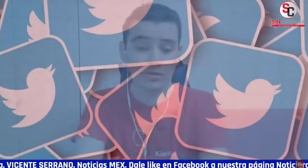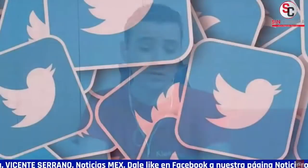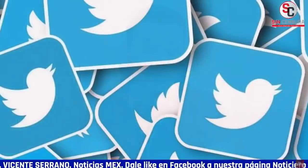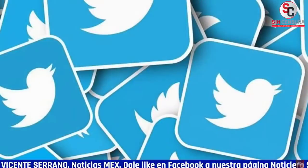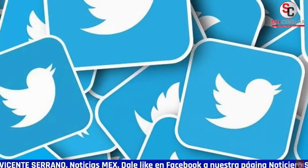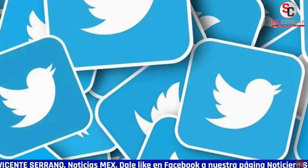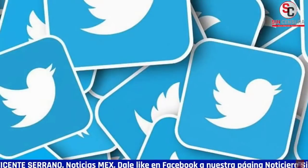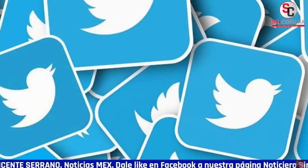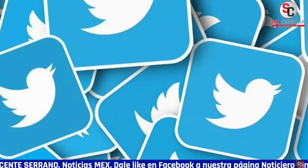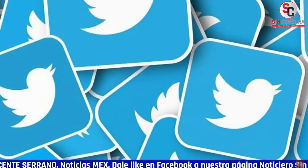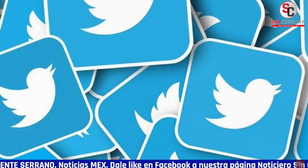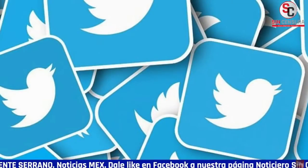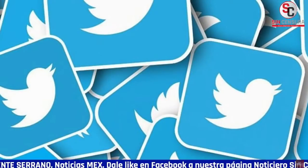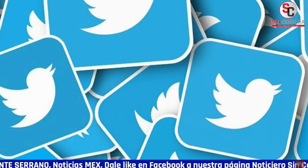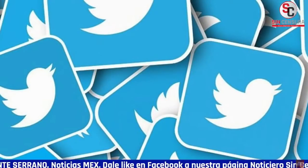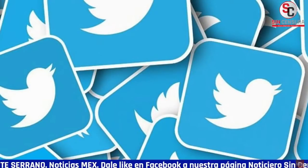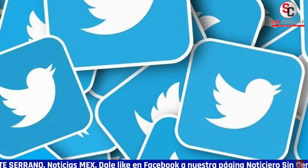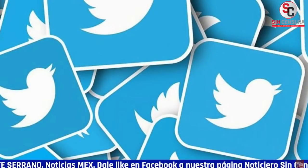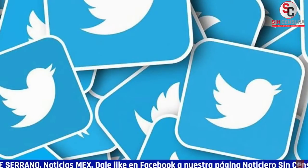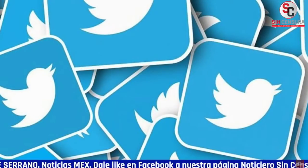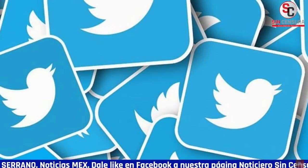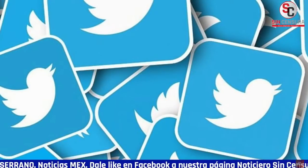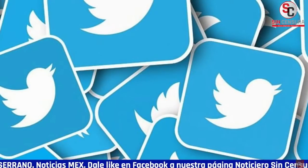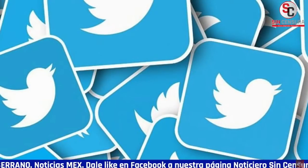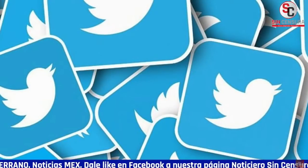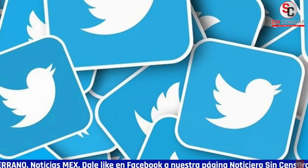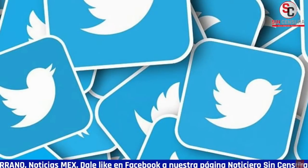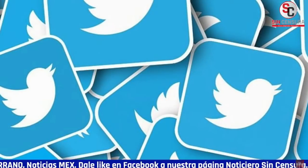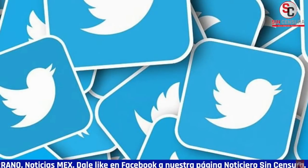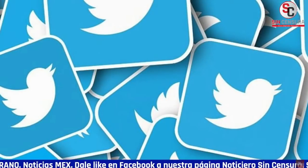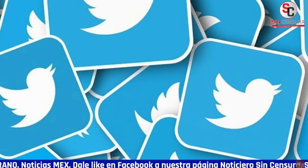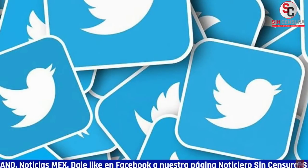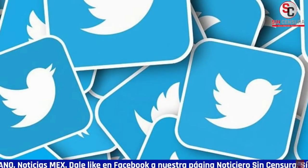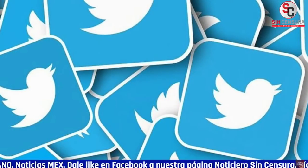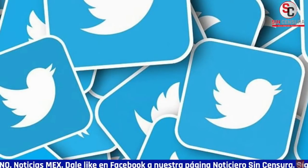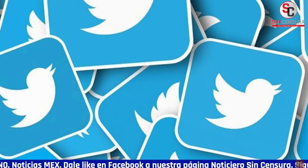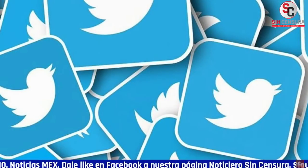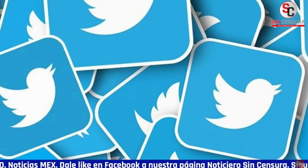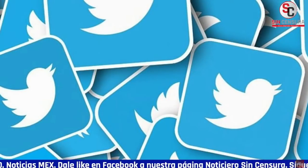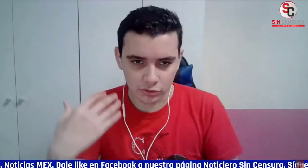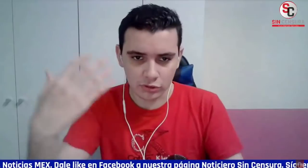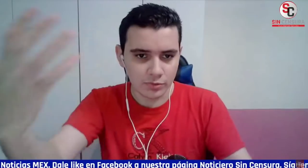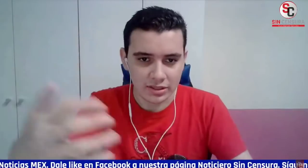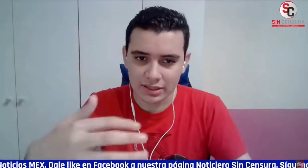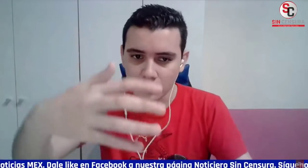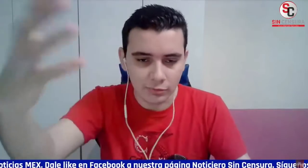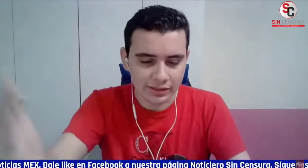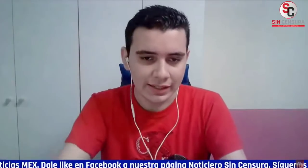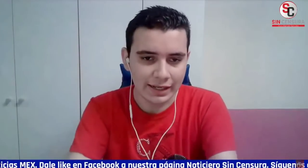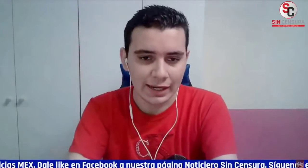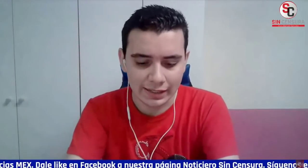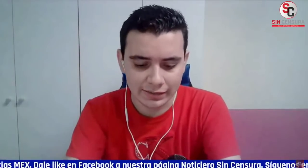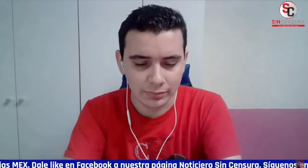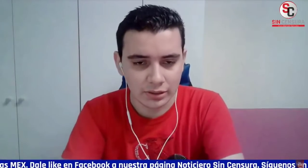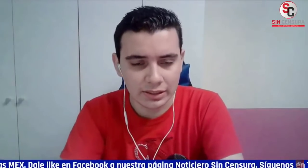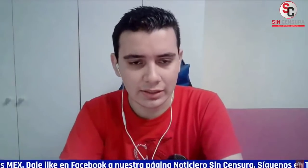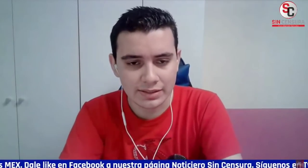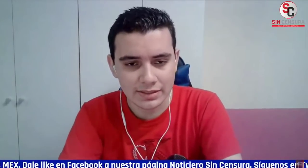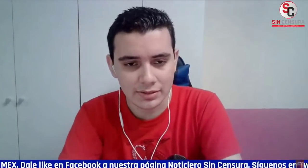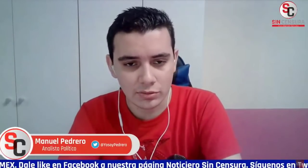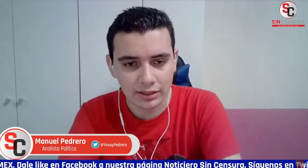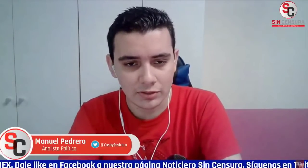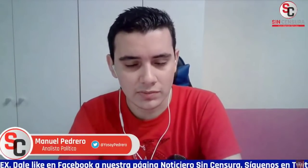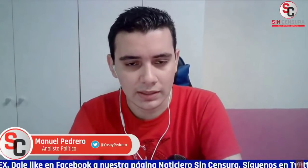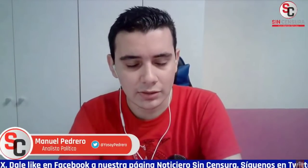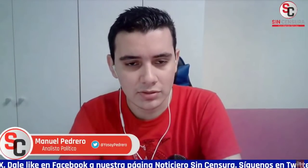bots, troles, como le quieran llamar. Los otros 3 millones son personas auténticas como tú, como yo, como Ceci, como cualquiera de la gente bonita de